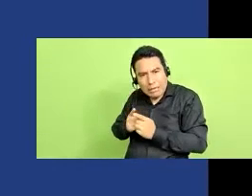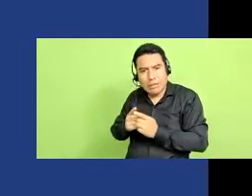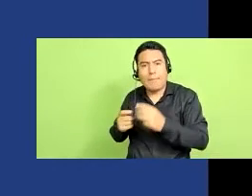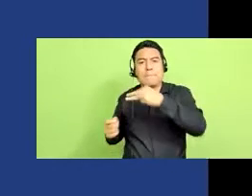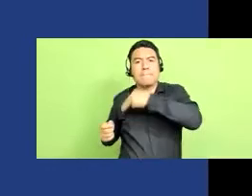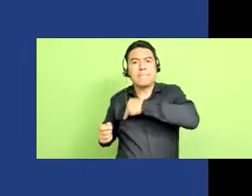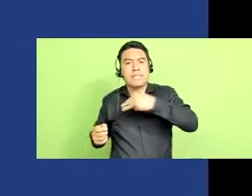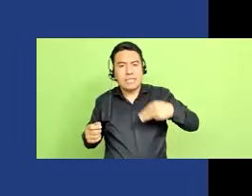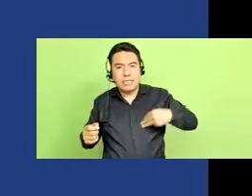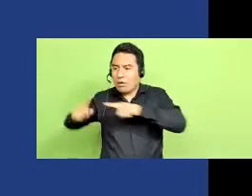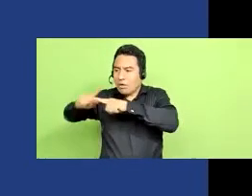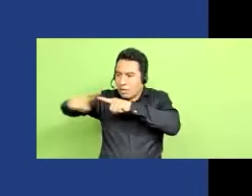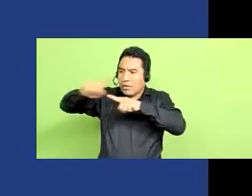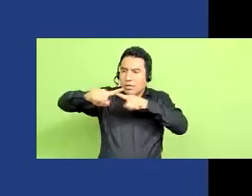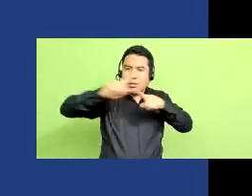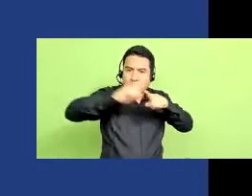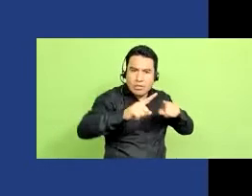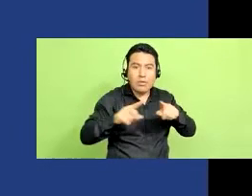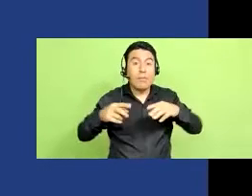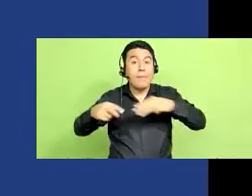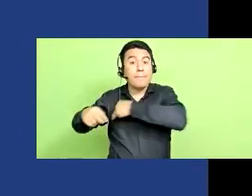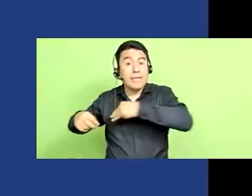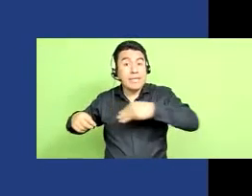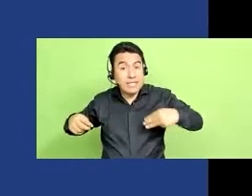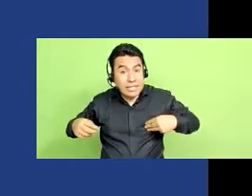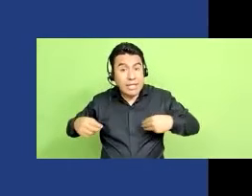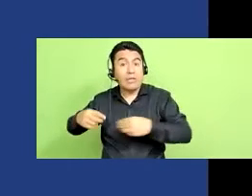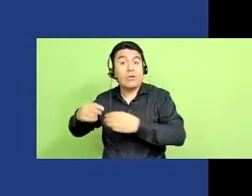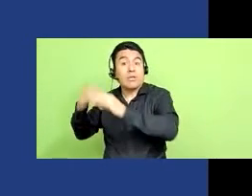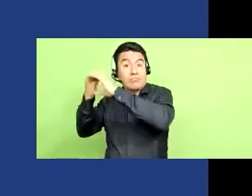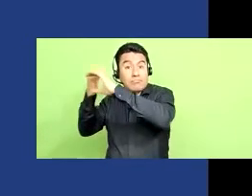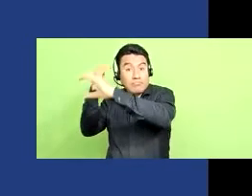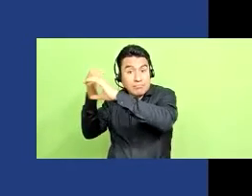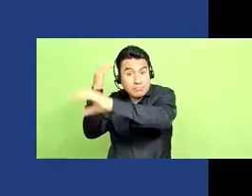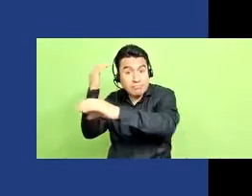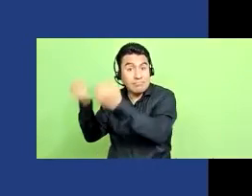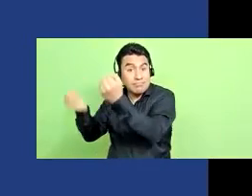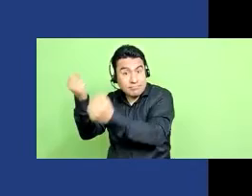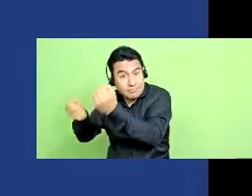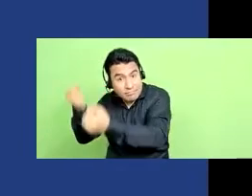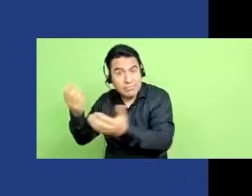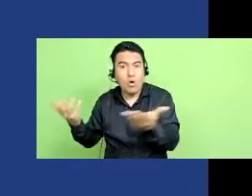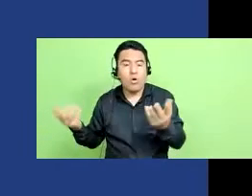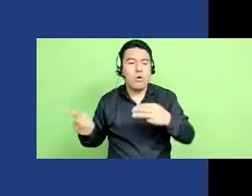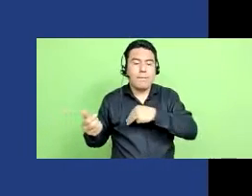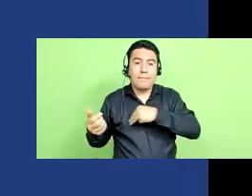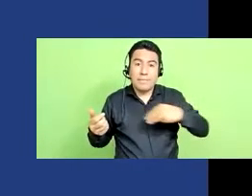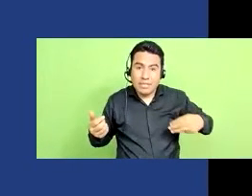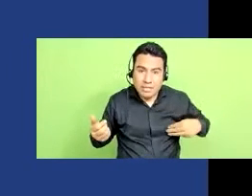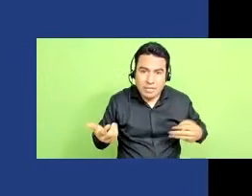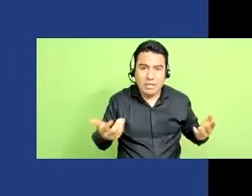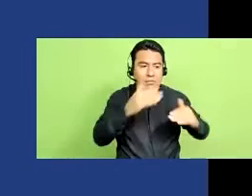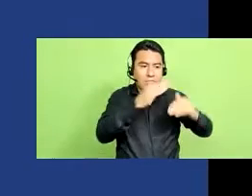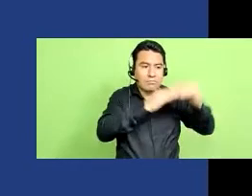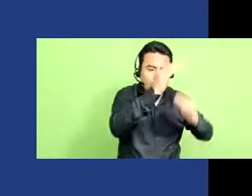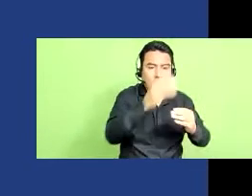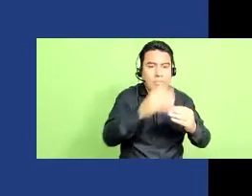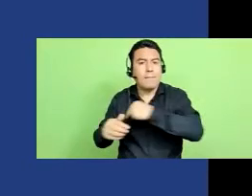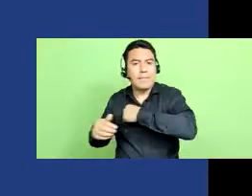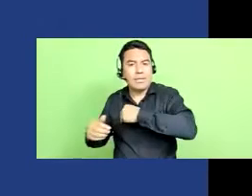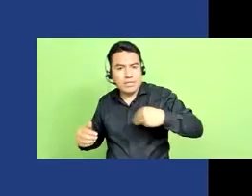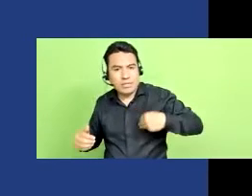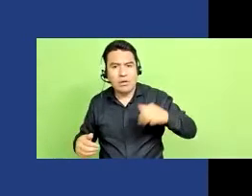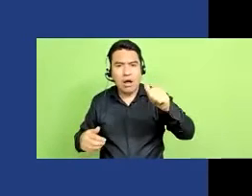que por ejemplo en las cortes serían ministerio de transporte o de repente está con él abajo para poder velar el cumplimiento